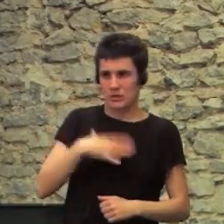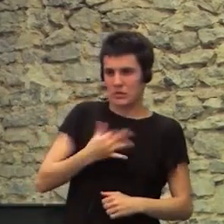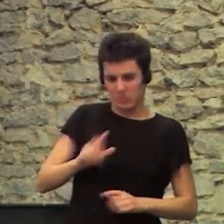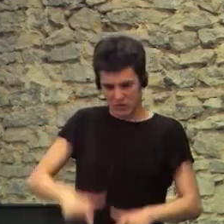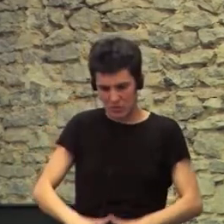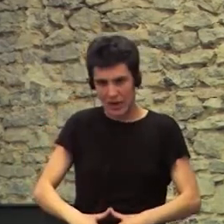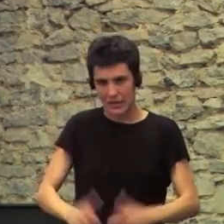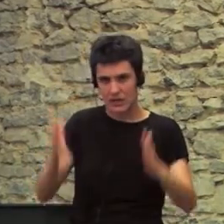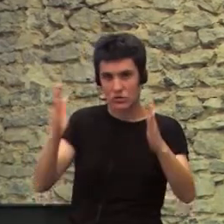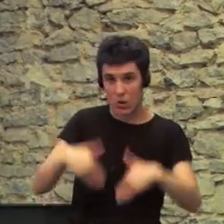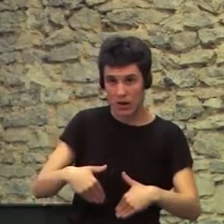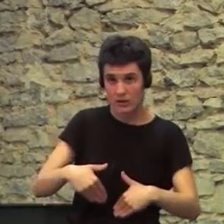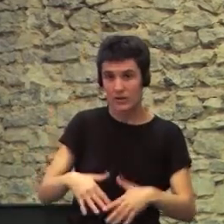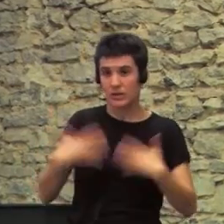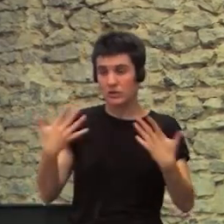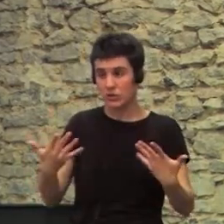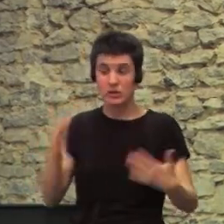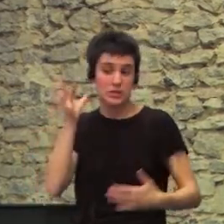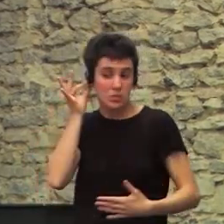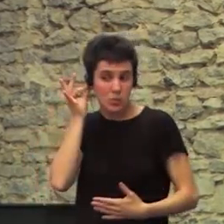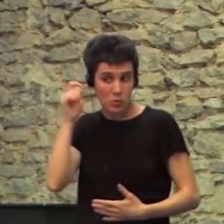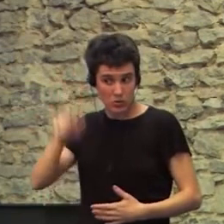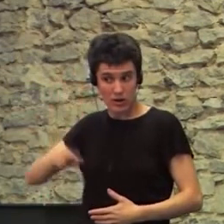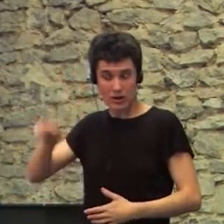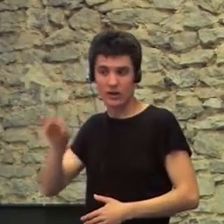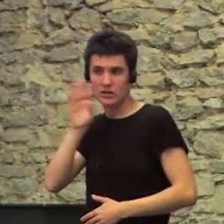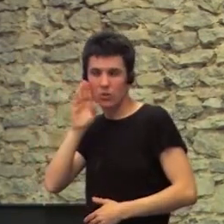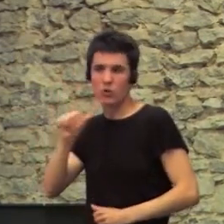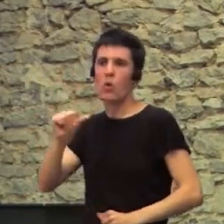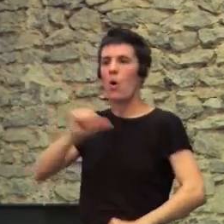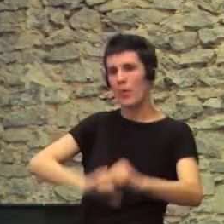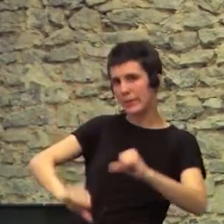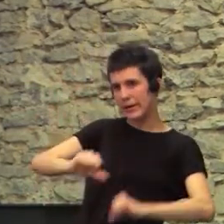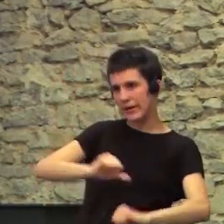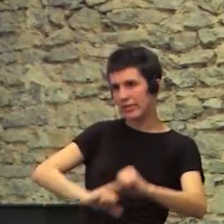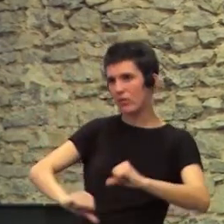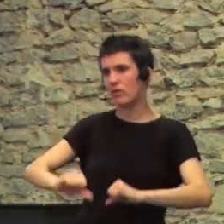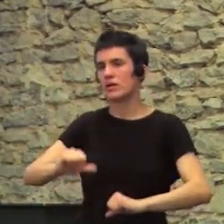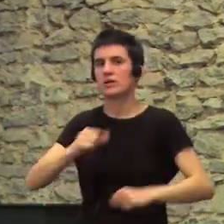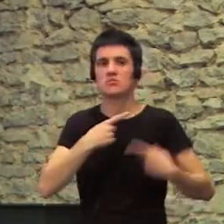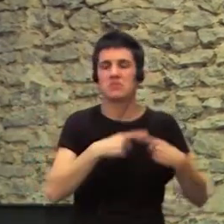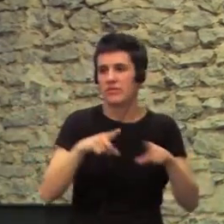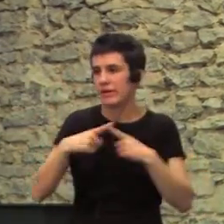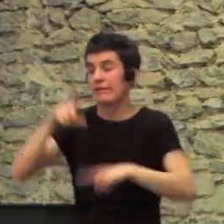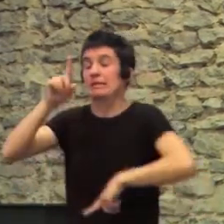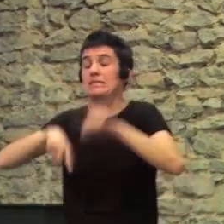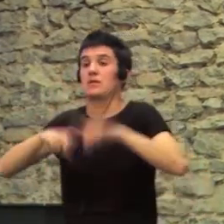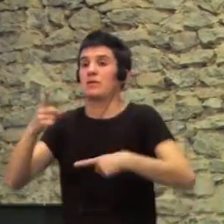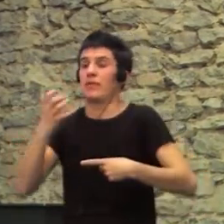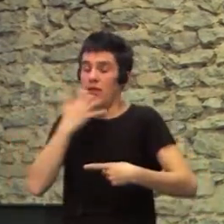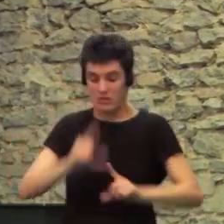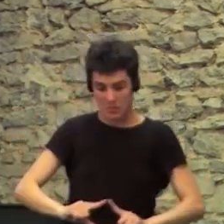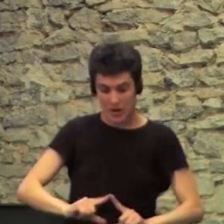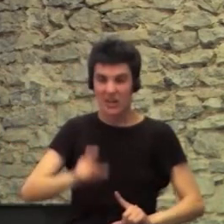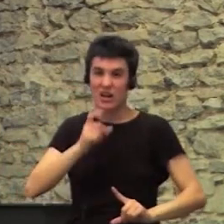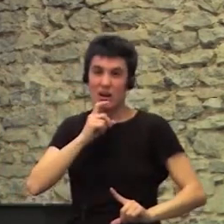vagina. Entonces, estas mujeres que se hacen vaginoplastias o neovaginas, depende de si tienen nada de vagina